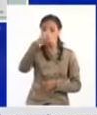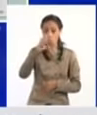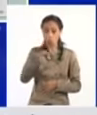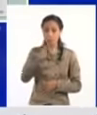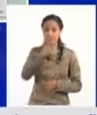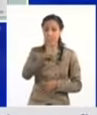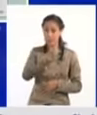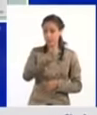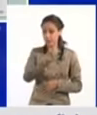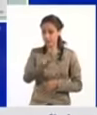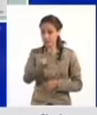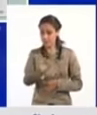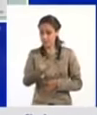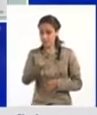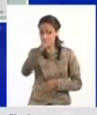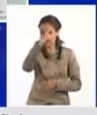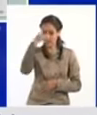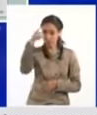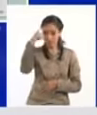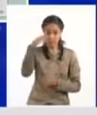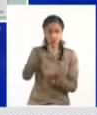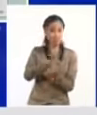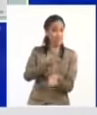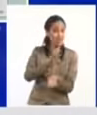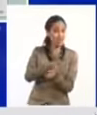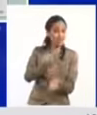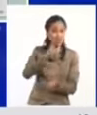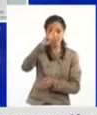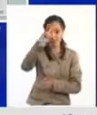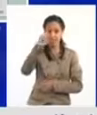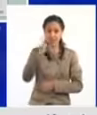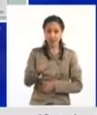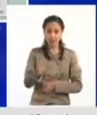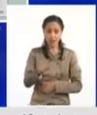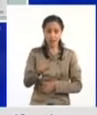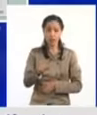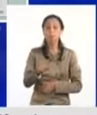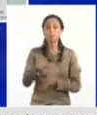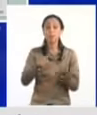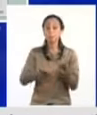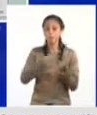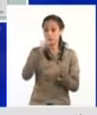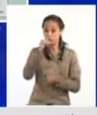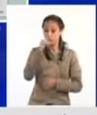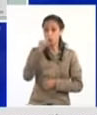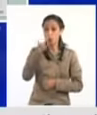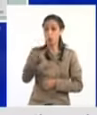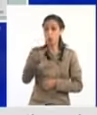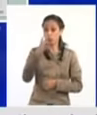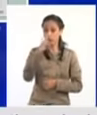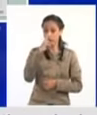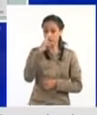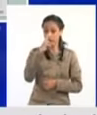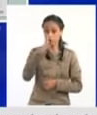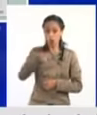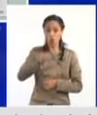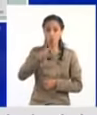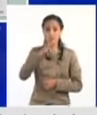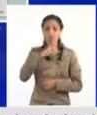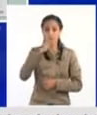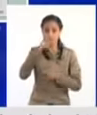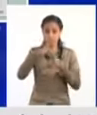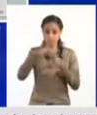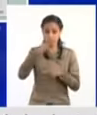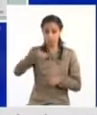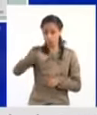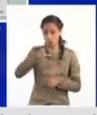Espíritus, Ciénaga de Zapata, Santa Clara, Pedro Betancur, Unión de Reyes, Jovellanos, Los Arabos,